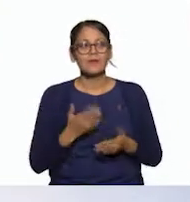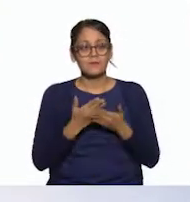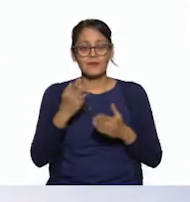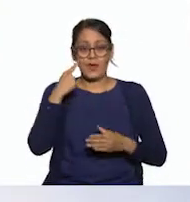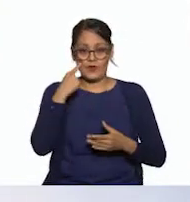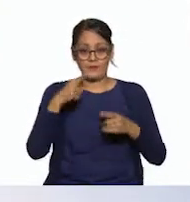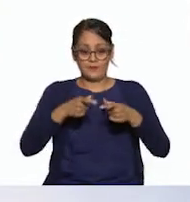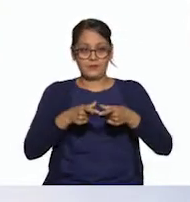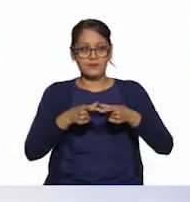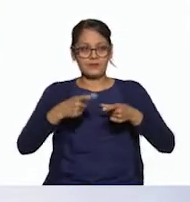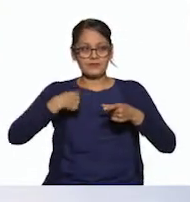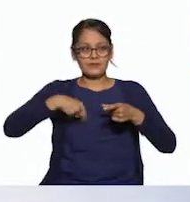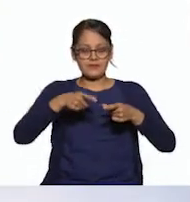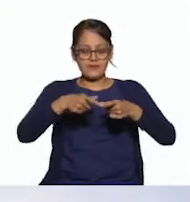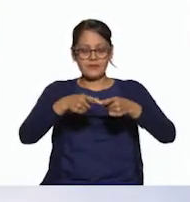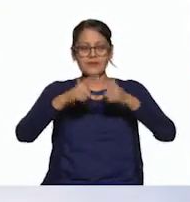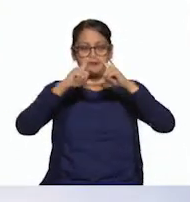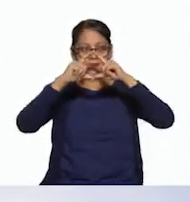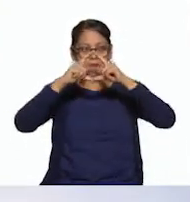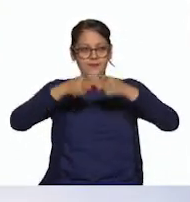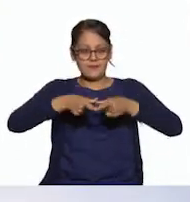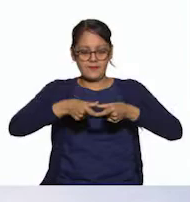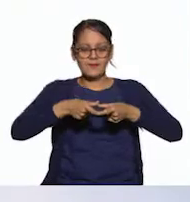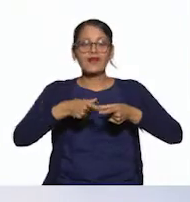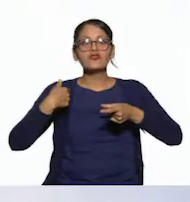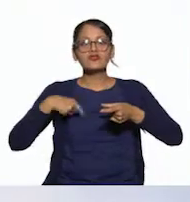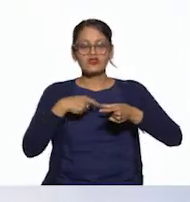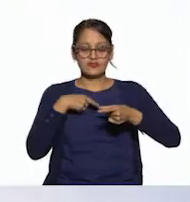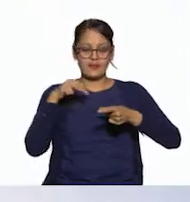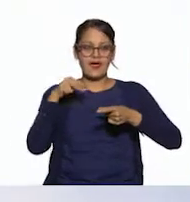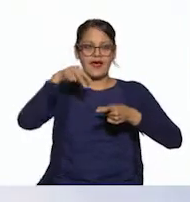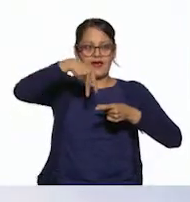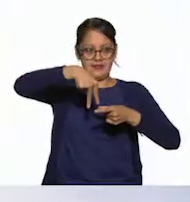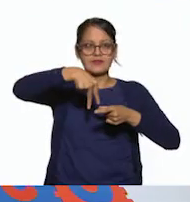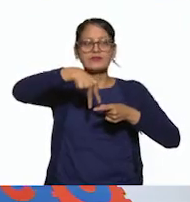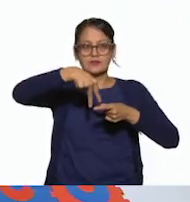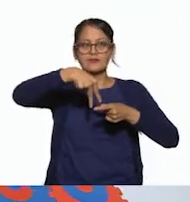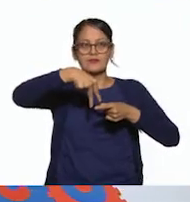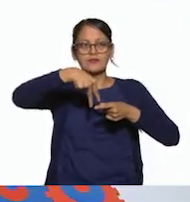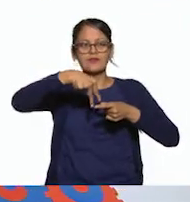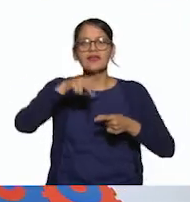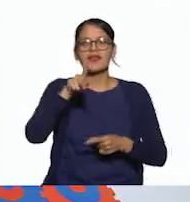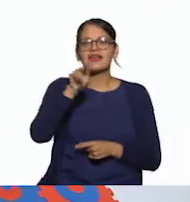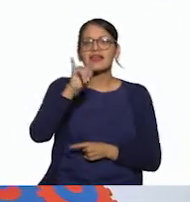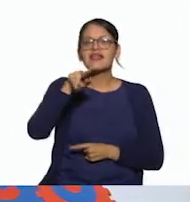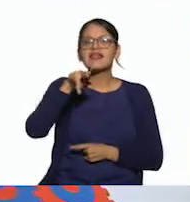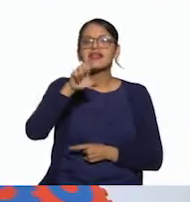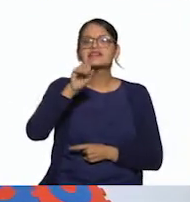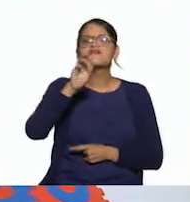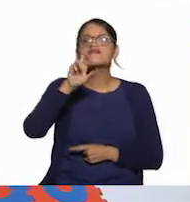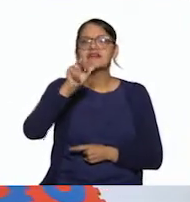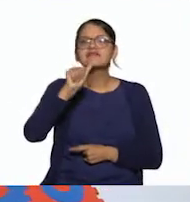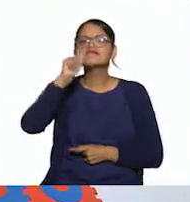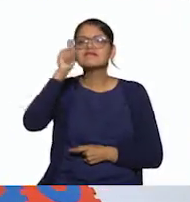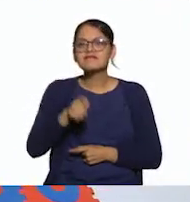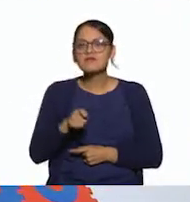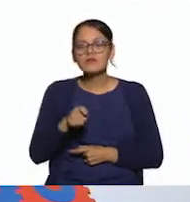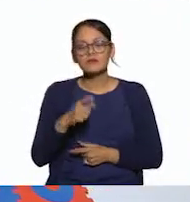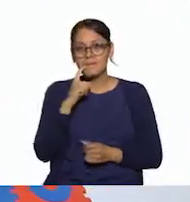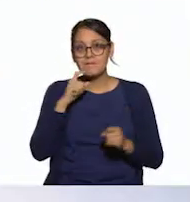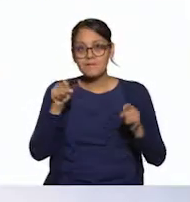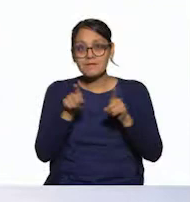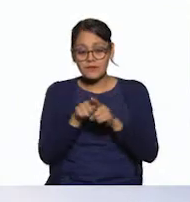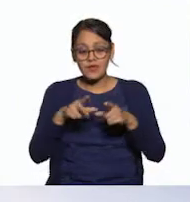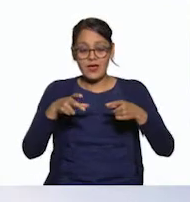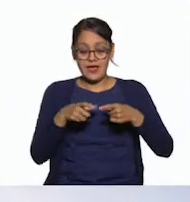encontrar dentro de este espacio. Aquí estoy. Aquí está. La kinesfera se refiere precisamente a eso, Pilar. A